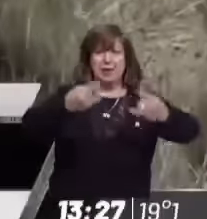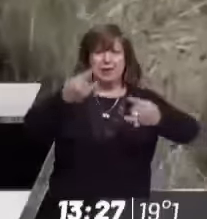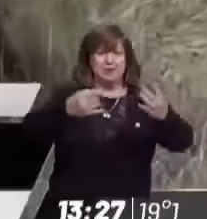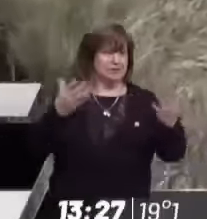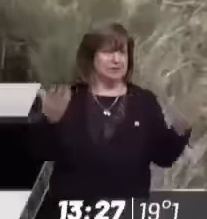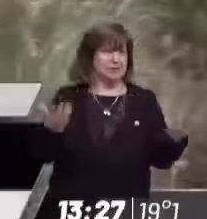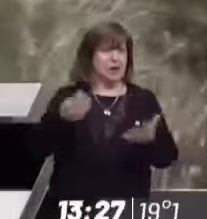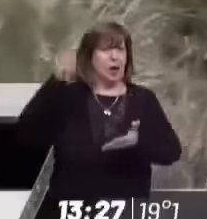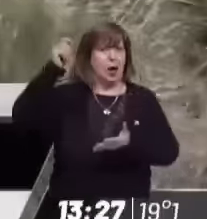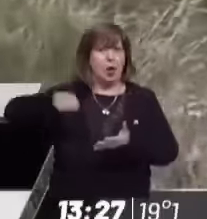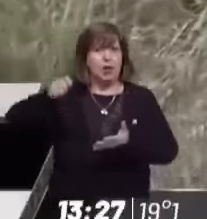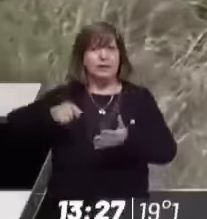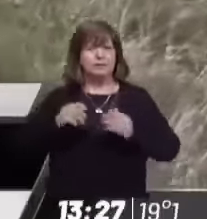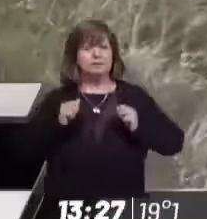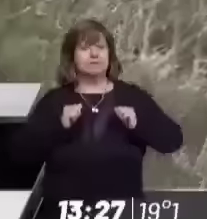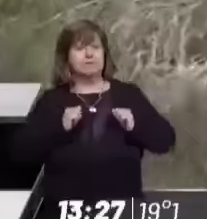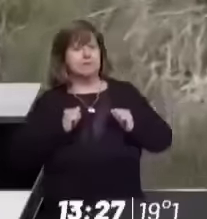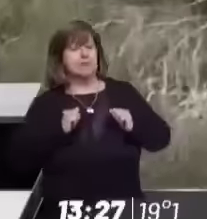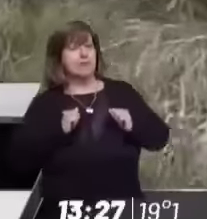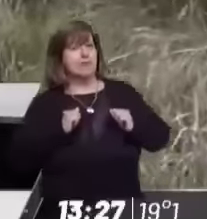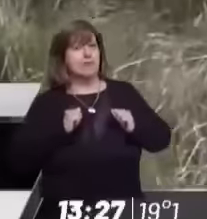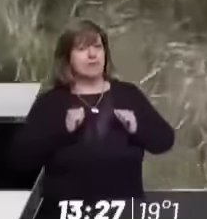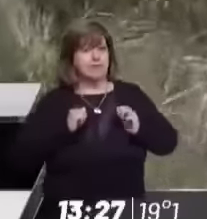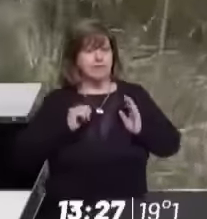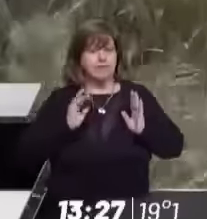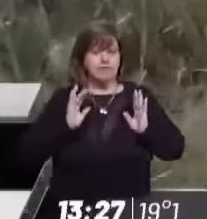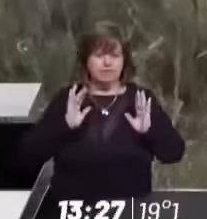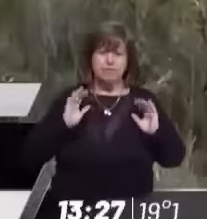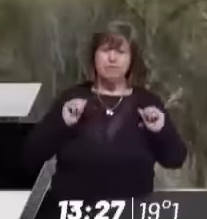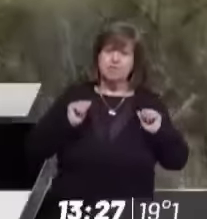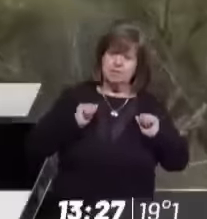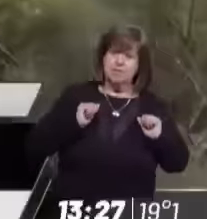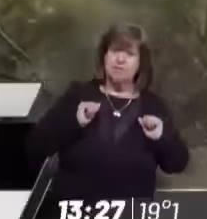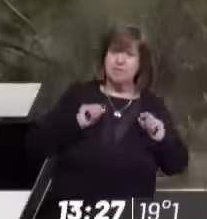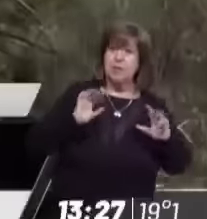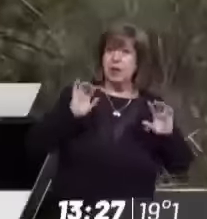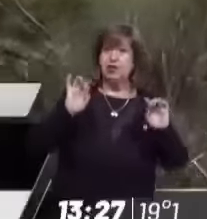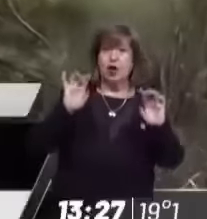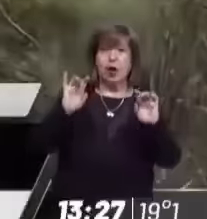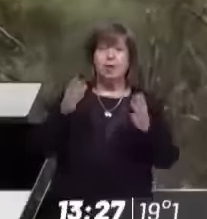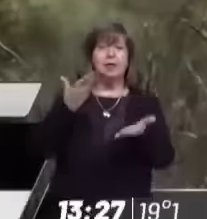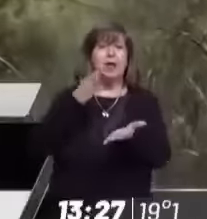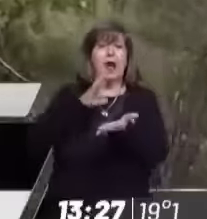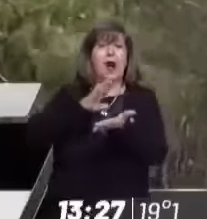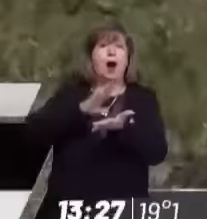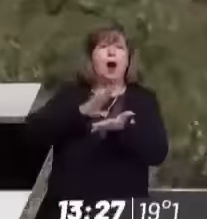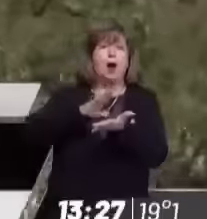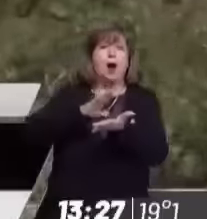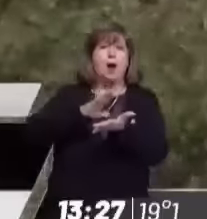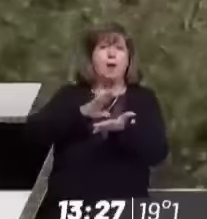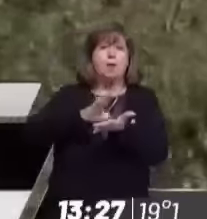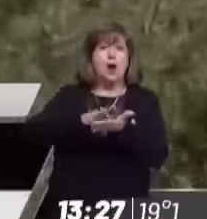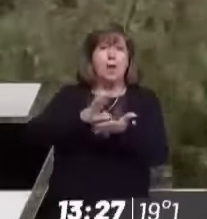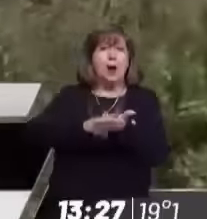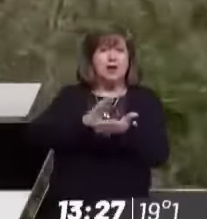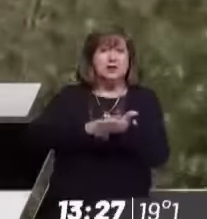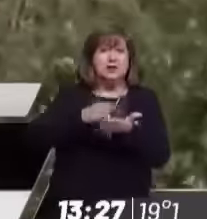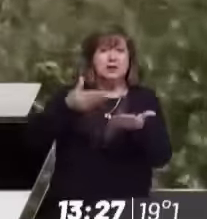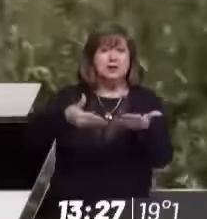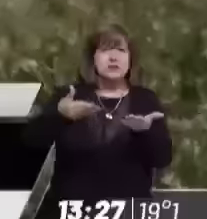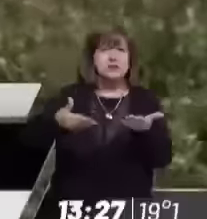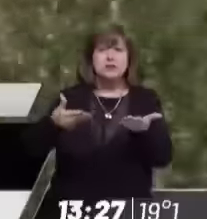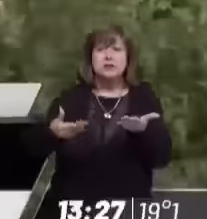jueza Poserpenso, no tomó en cuenta esas declaraciones y se está rigiendo por los hechos,